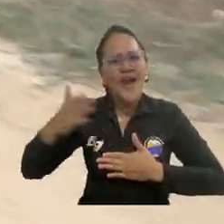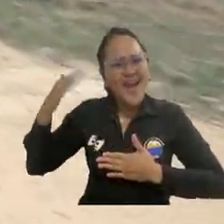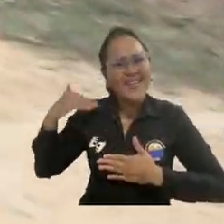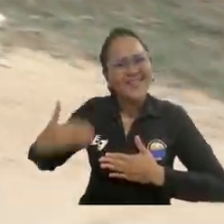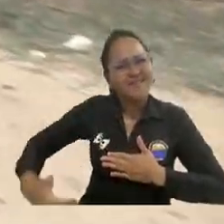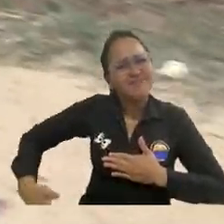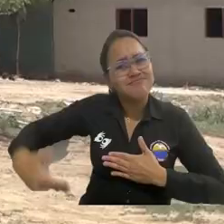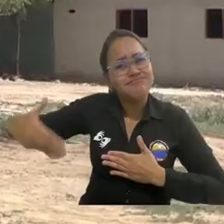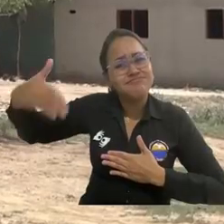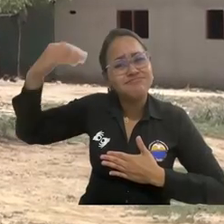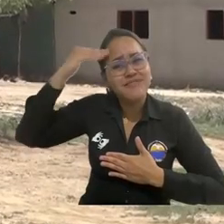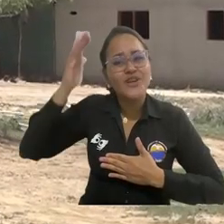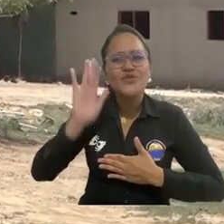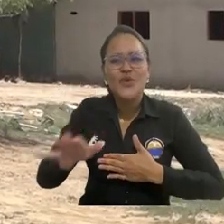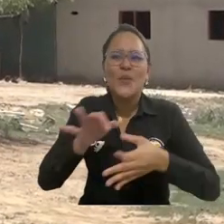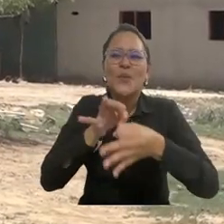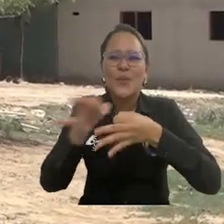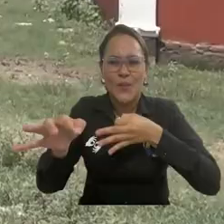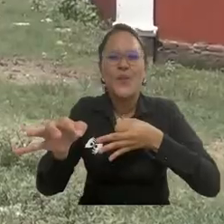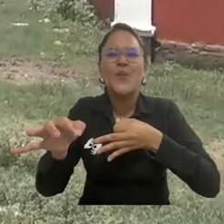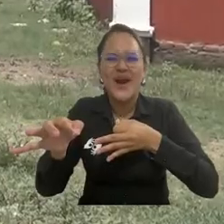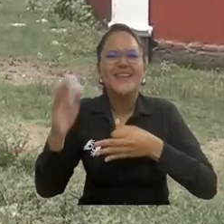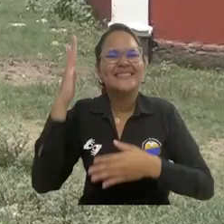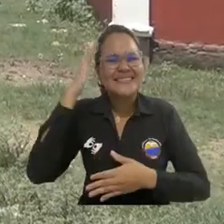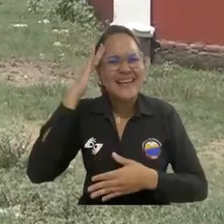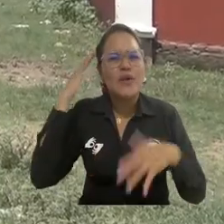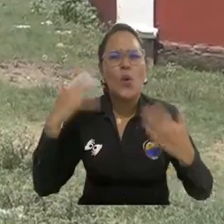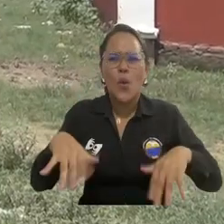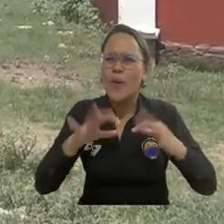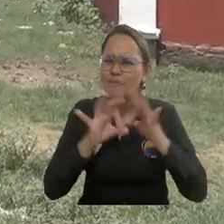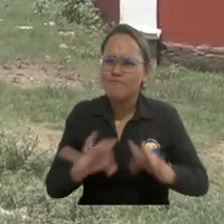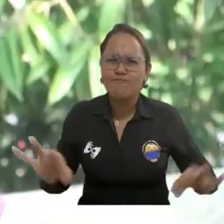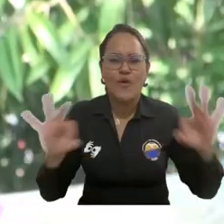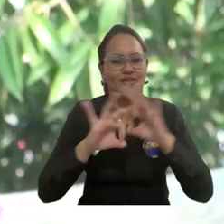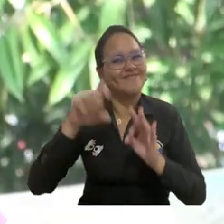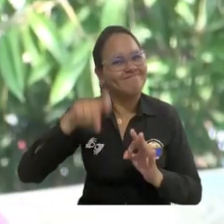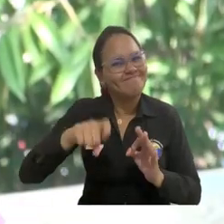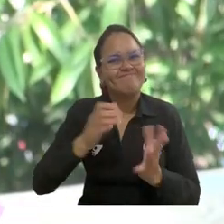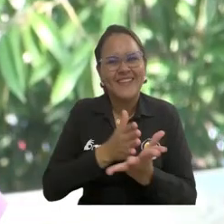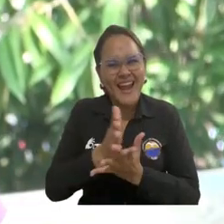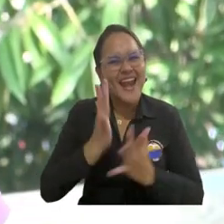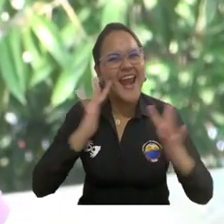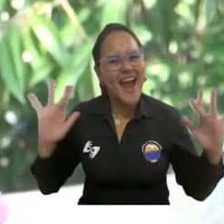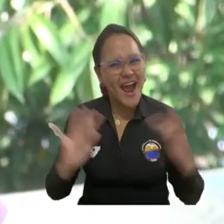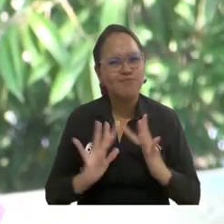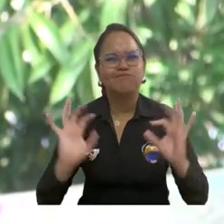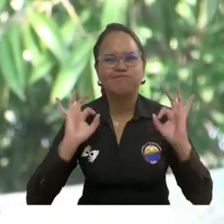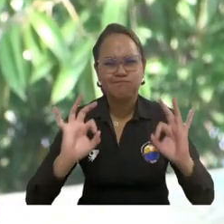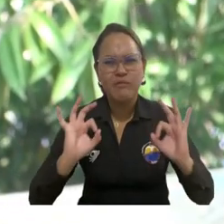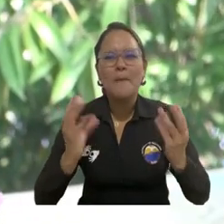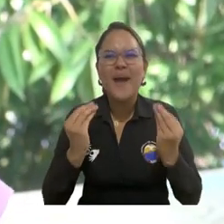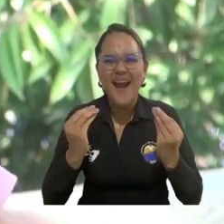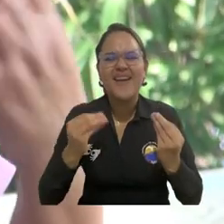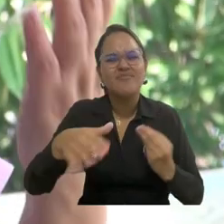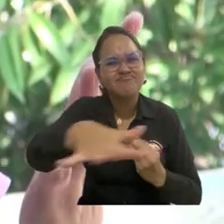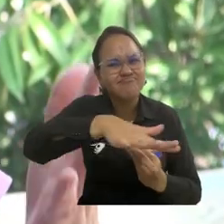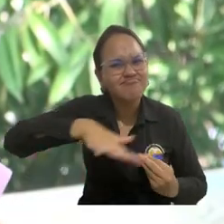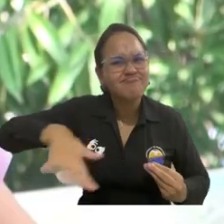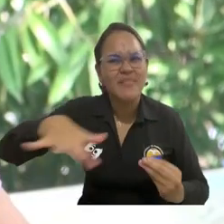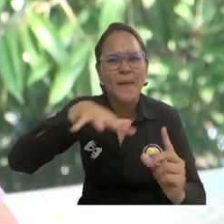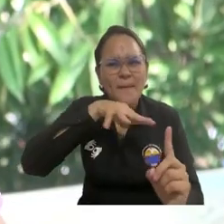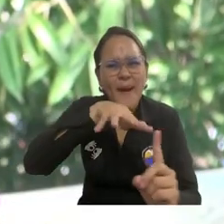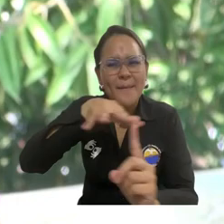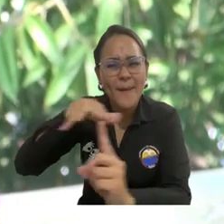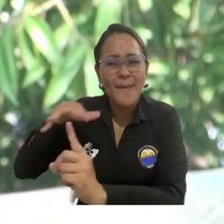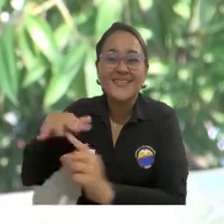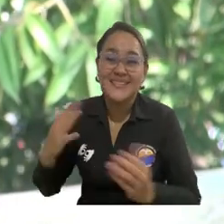Crecí en un sitio rural y en verdad sí es muy necesario este tipo de programas para que lleguen hacia